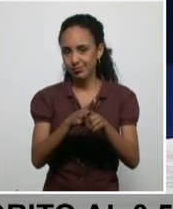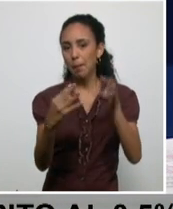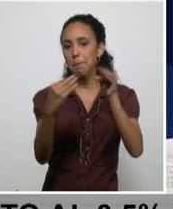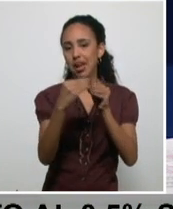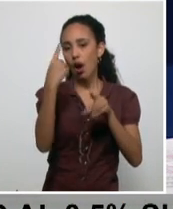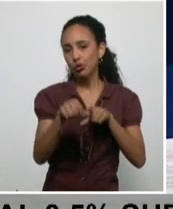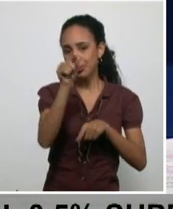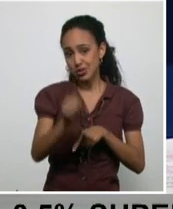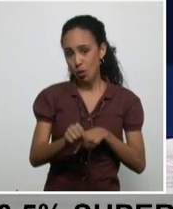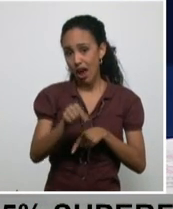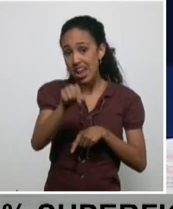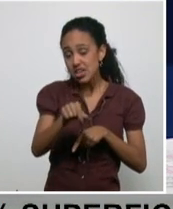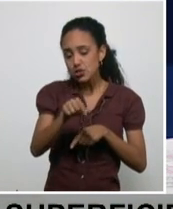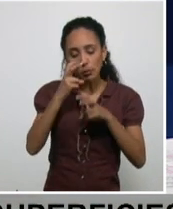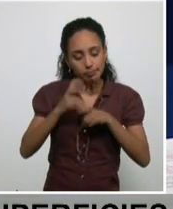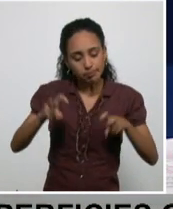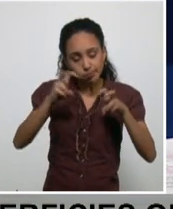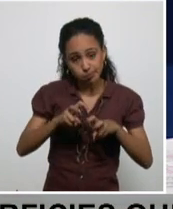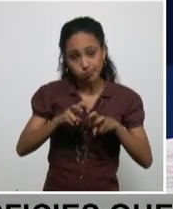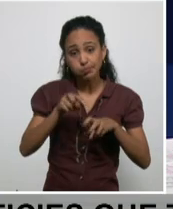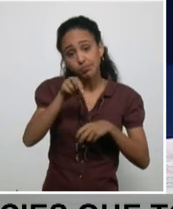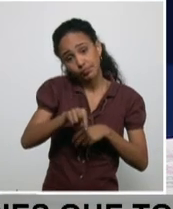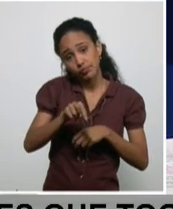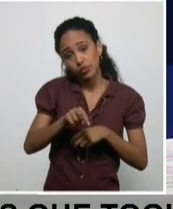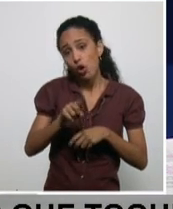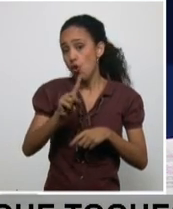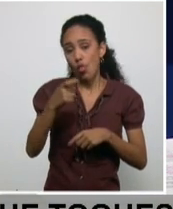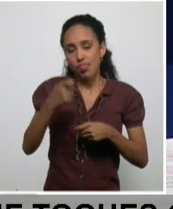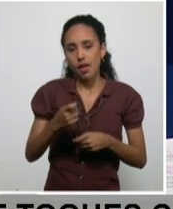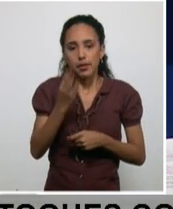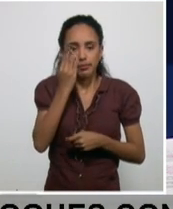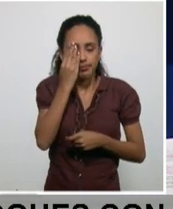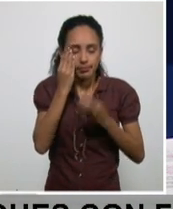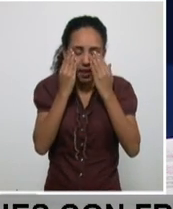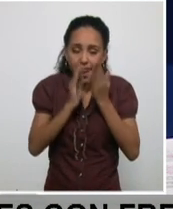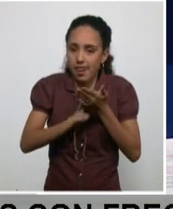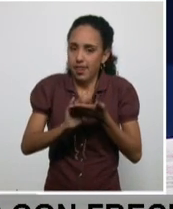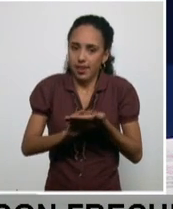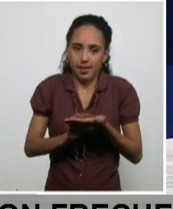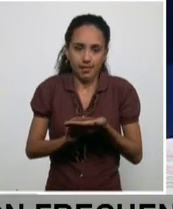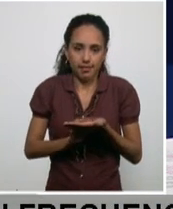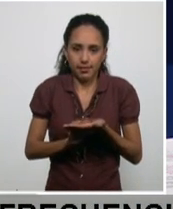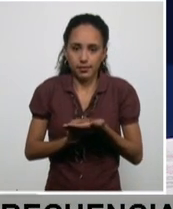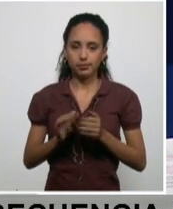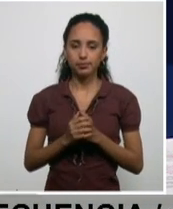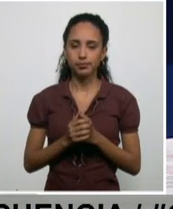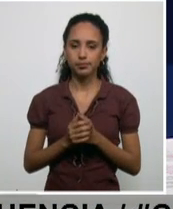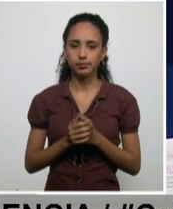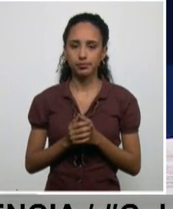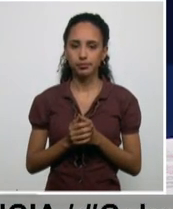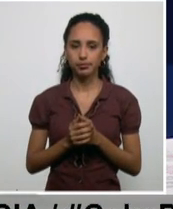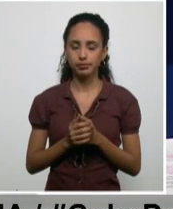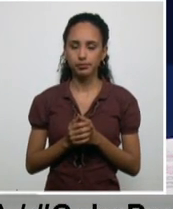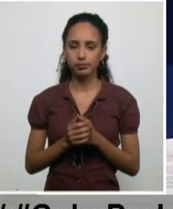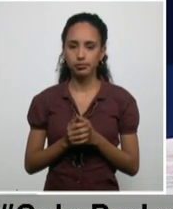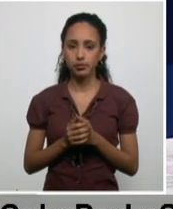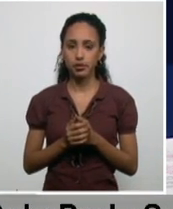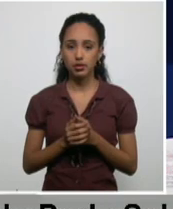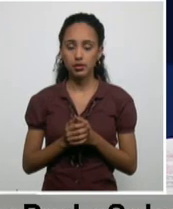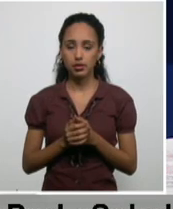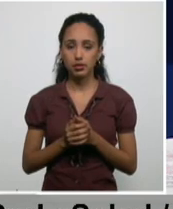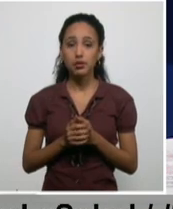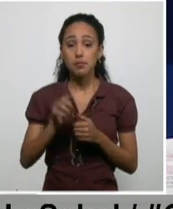Una recomendación es esa, no tocarse los ojos, y ni que hablar al personal de salud